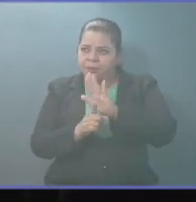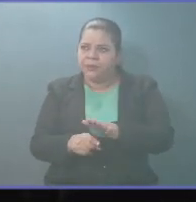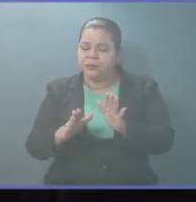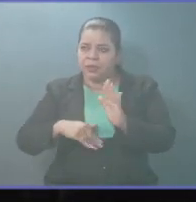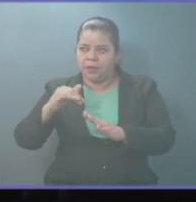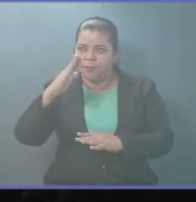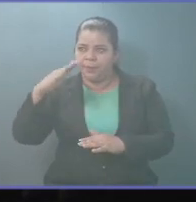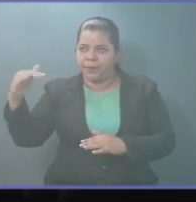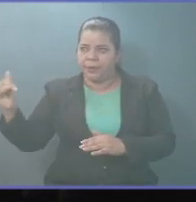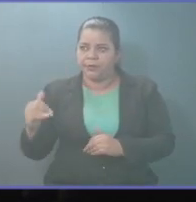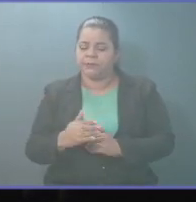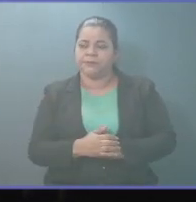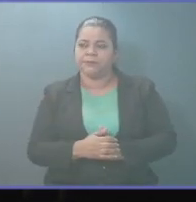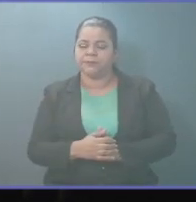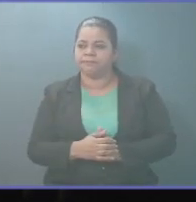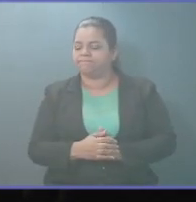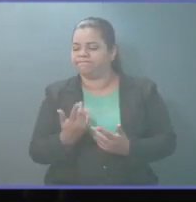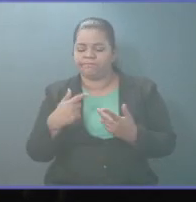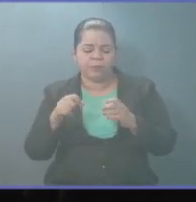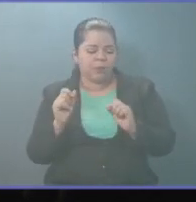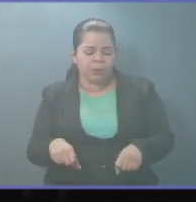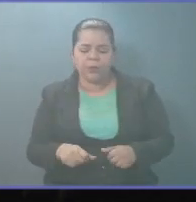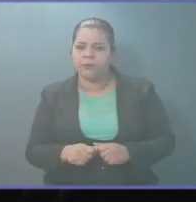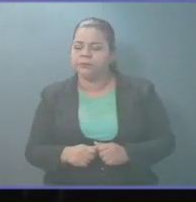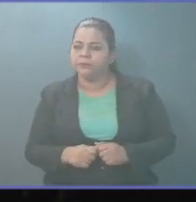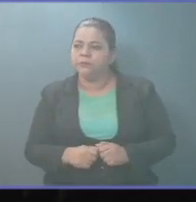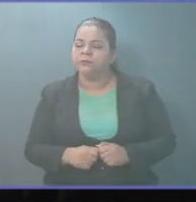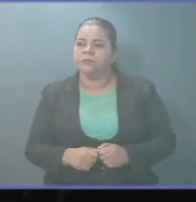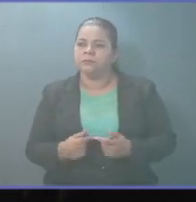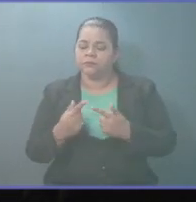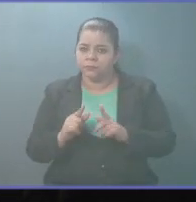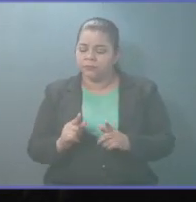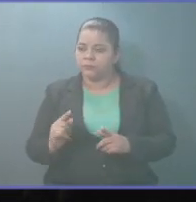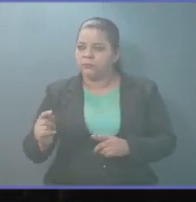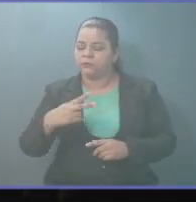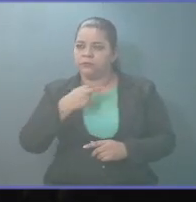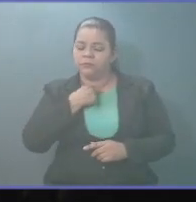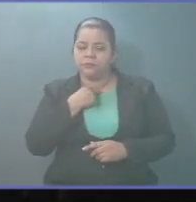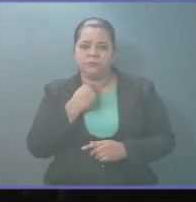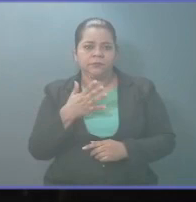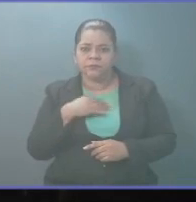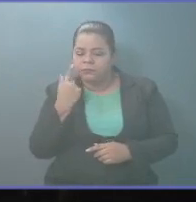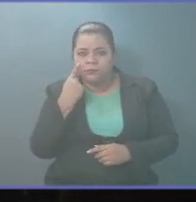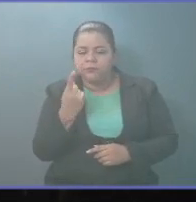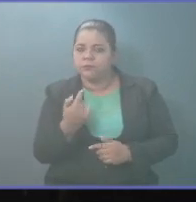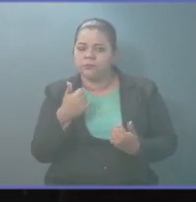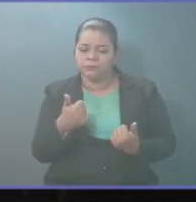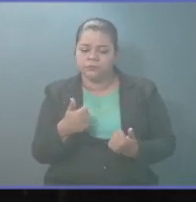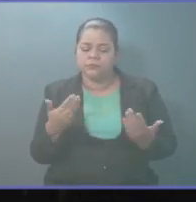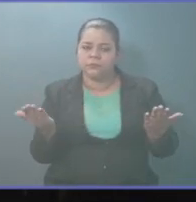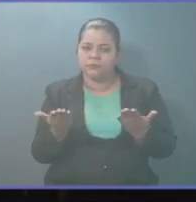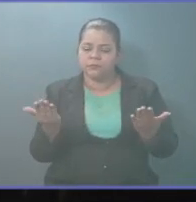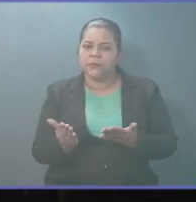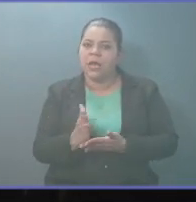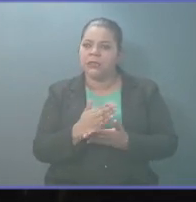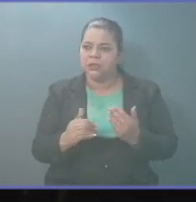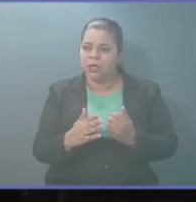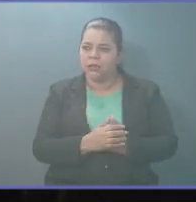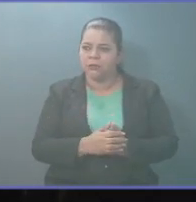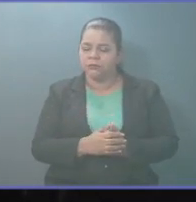nosotros no empezamos a valorar el trabajo que nosotros producimos y le damos la relevancia en decisiones como por ejemplo los